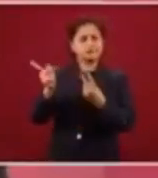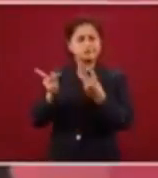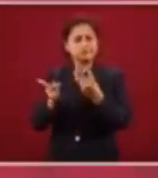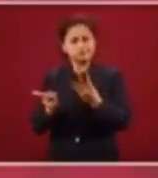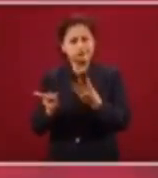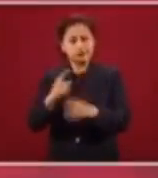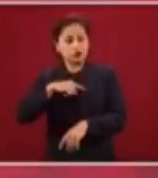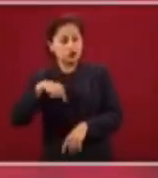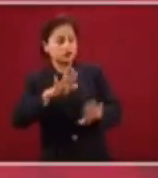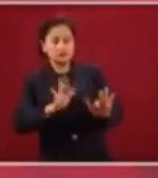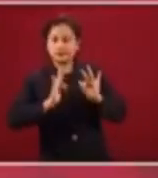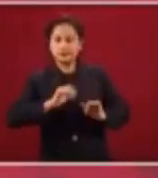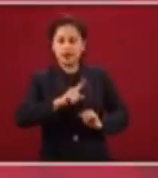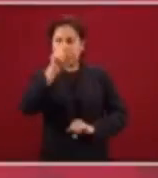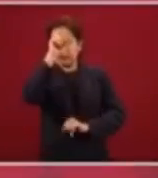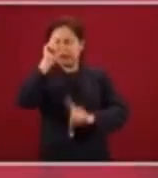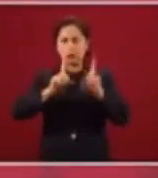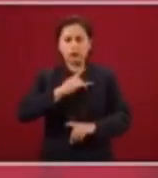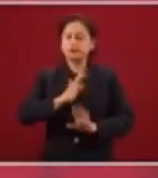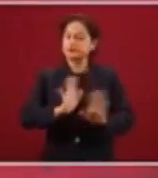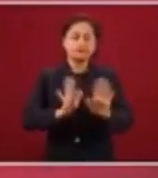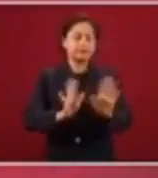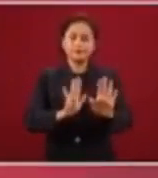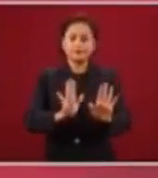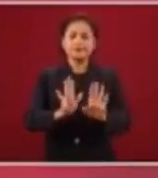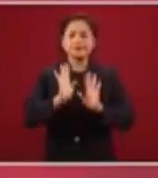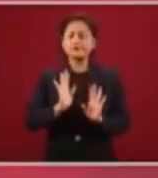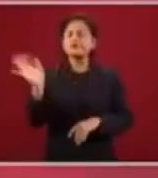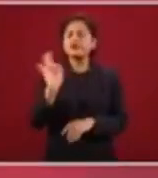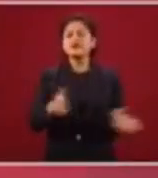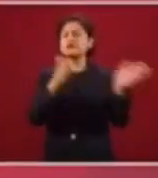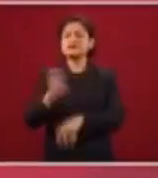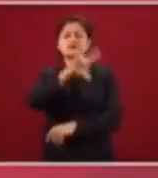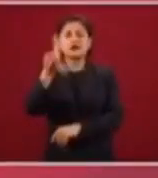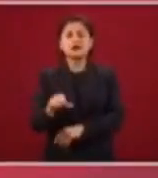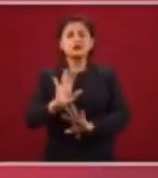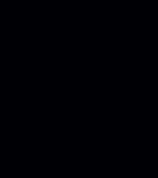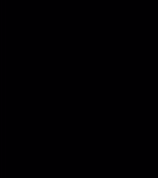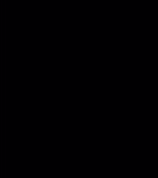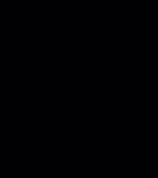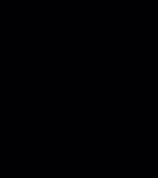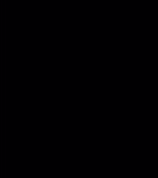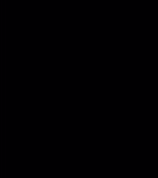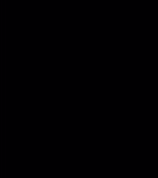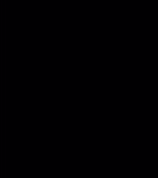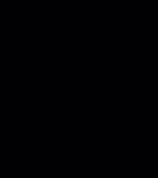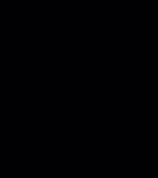O hacerlo en su momento, cuando se pueda. No es prioritario.